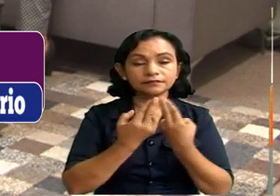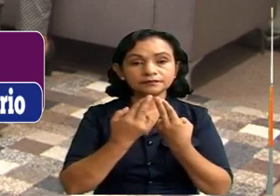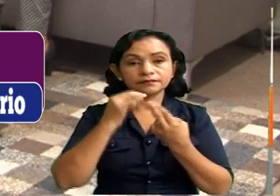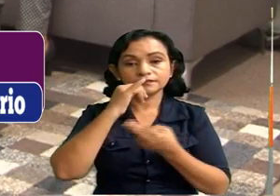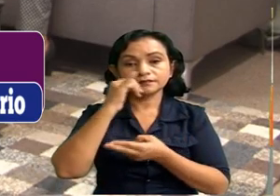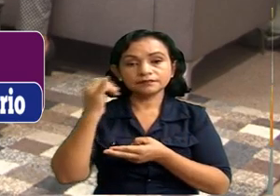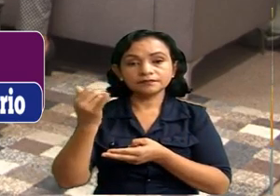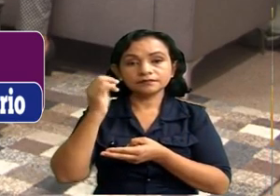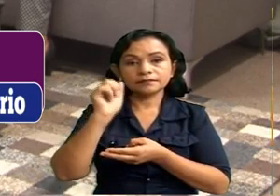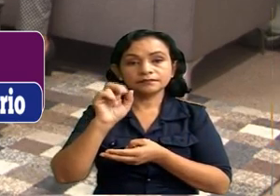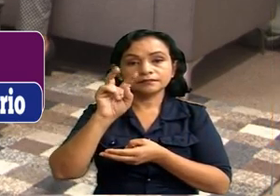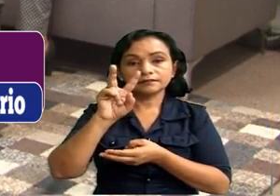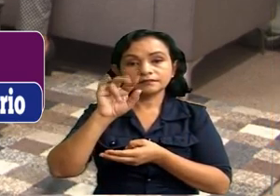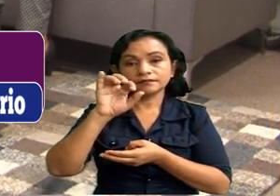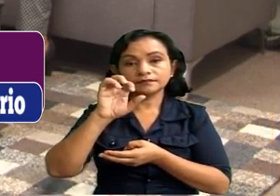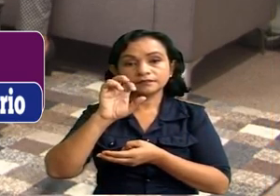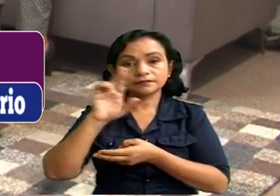el actual embajador.